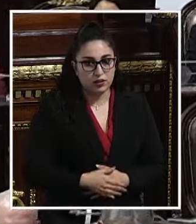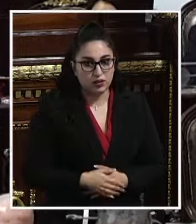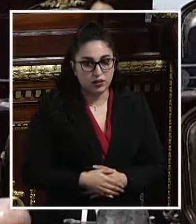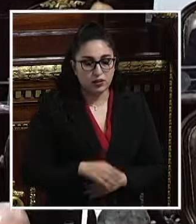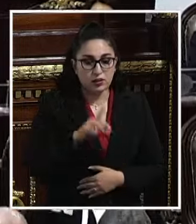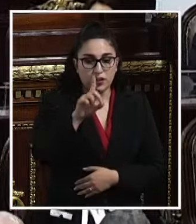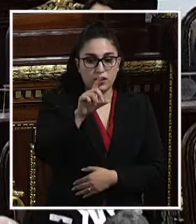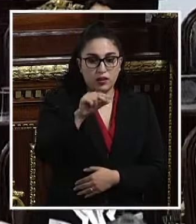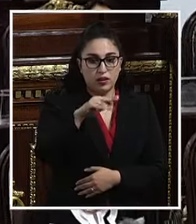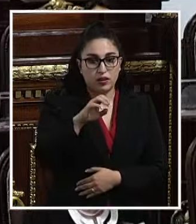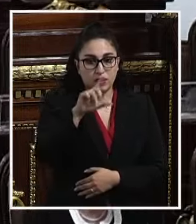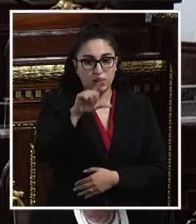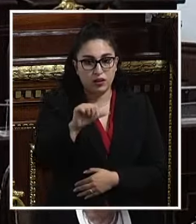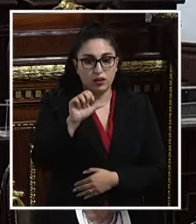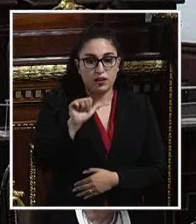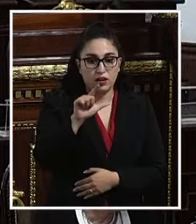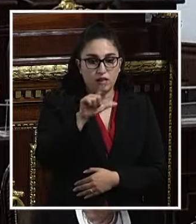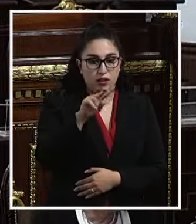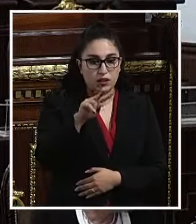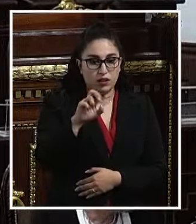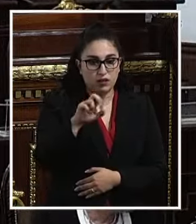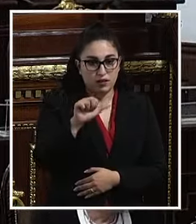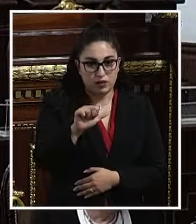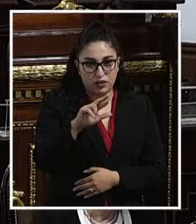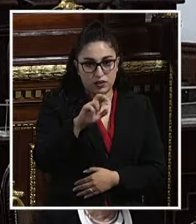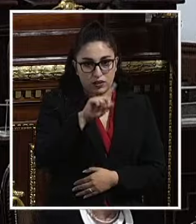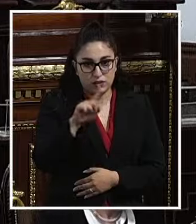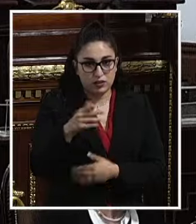Daniela Álvarez Camacho, presente.